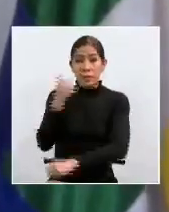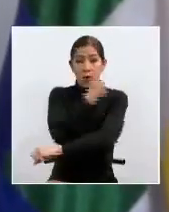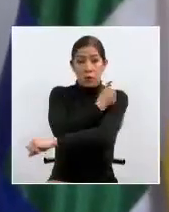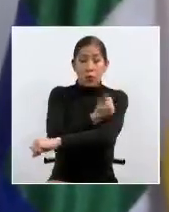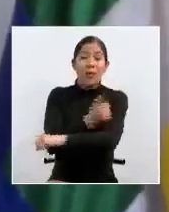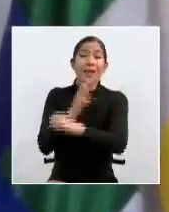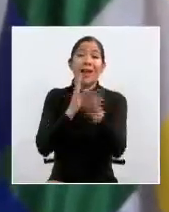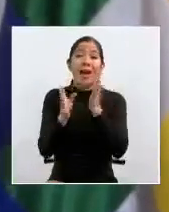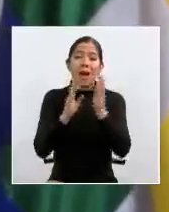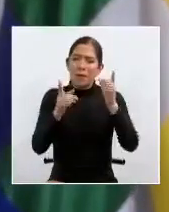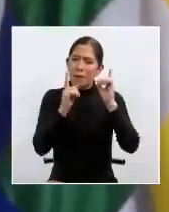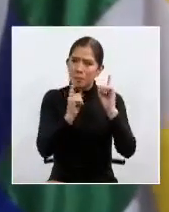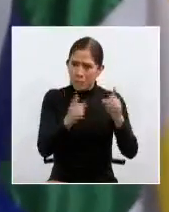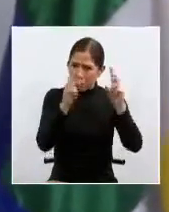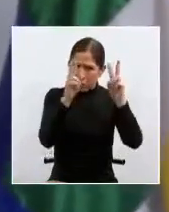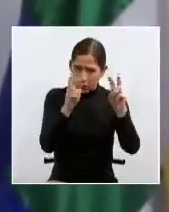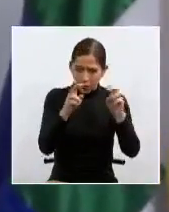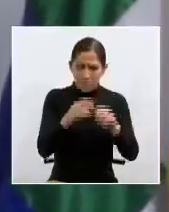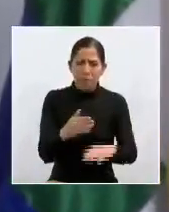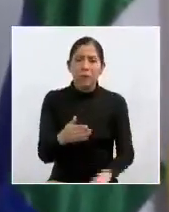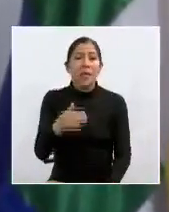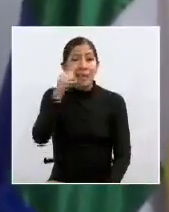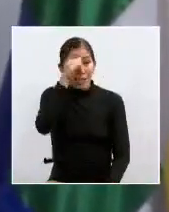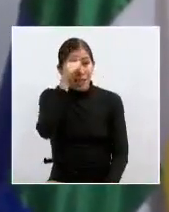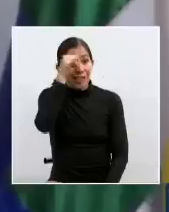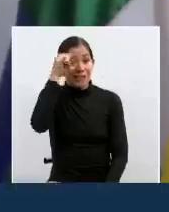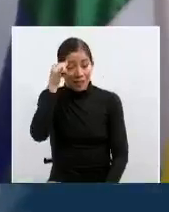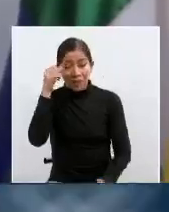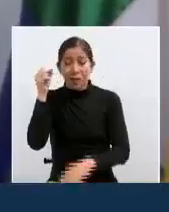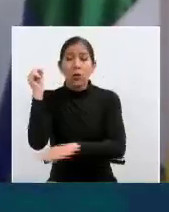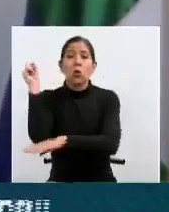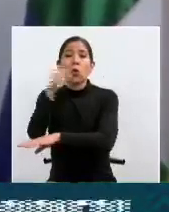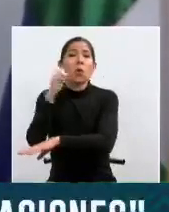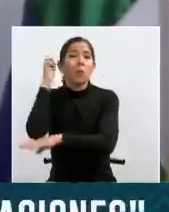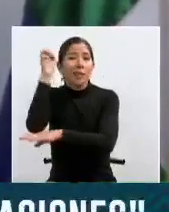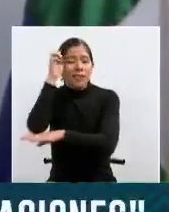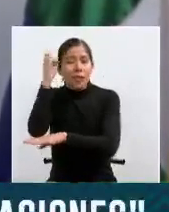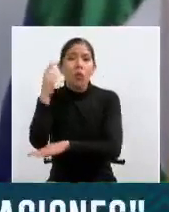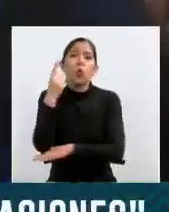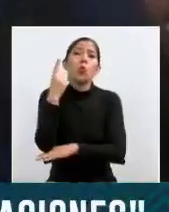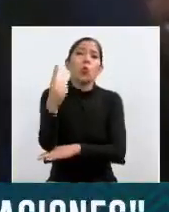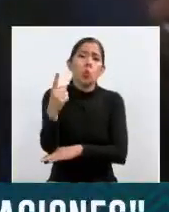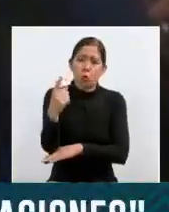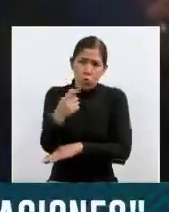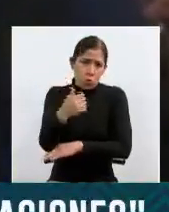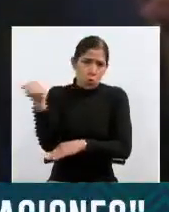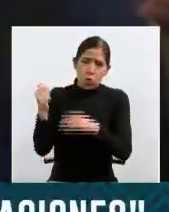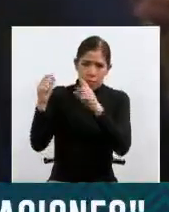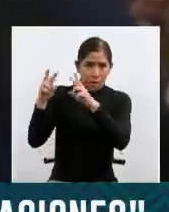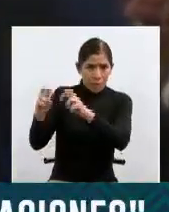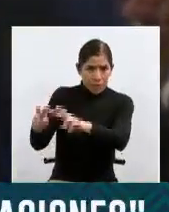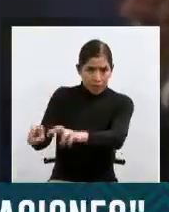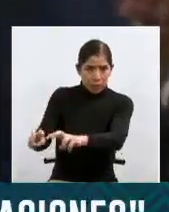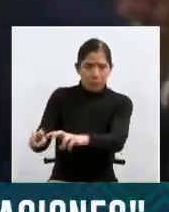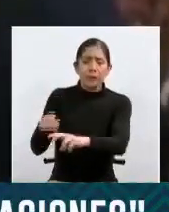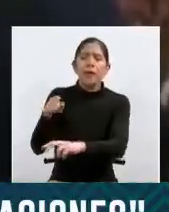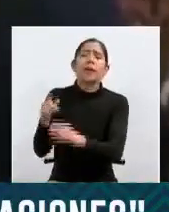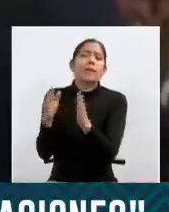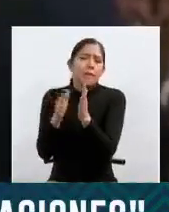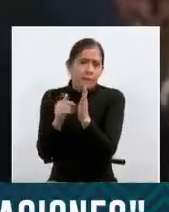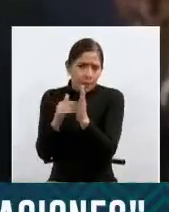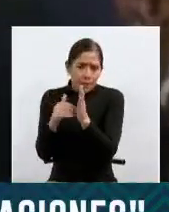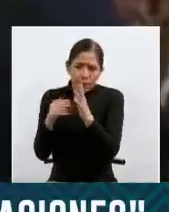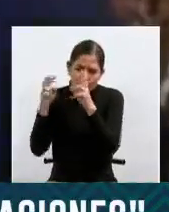Golpe 1. En el caso Golpe 1 ya correspondería realizar las últimas actuaciones de